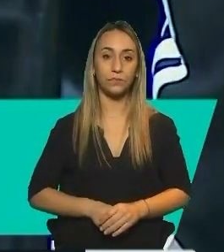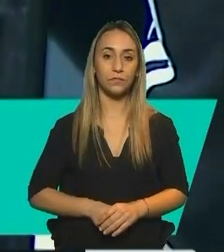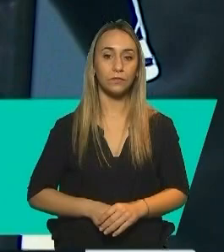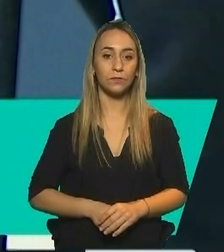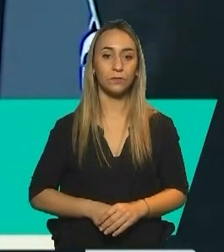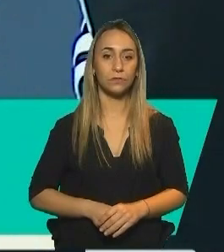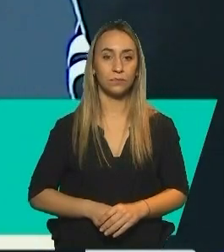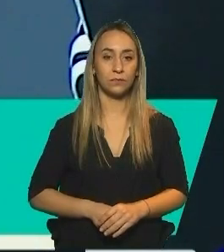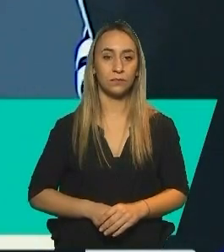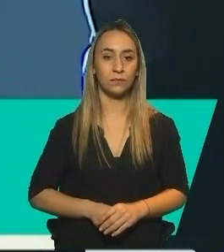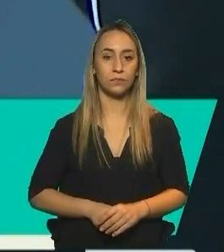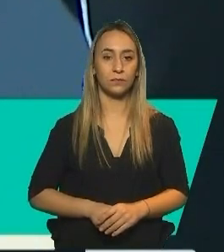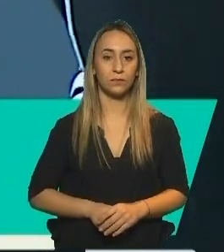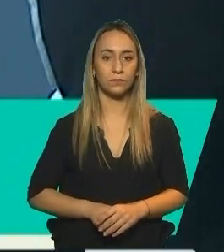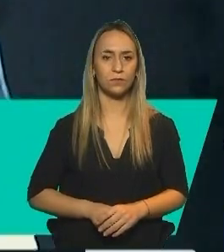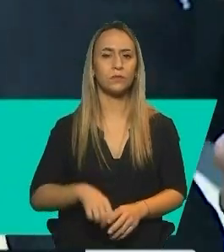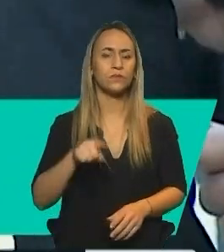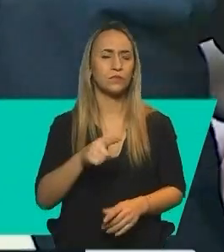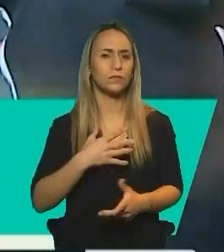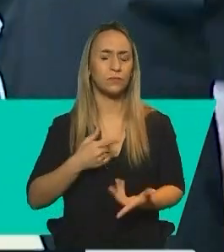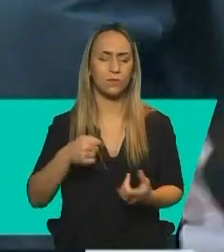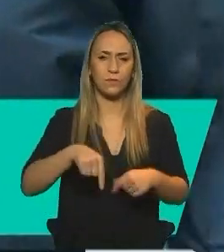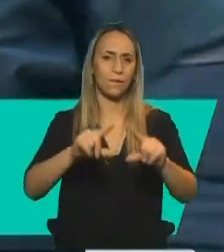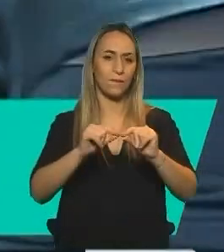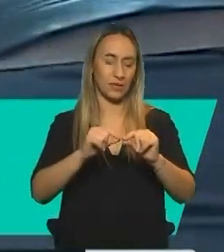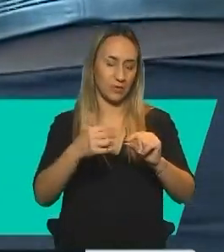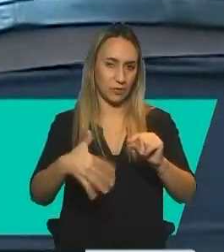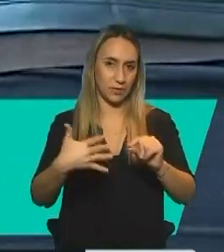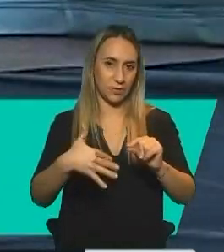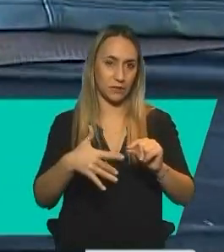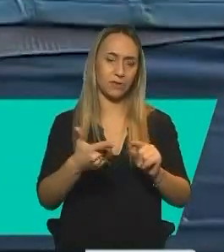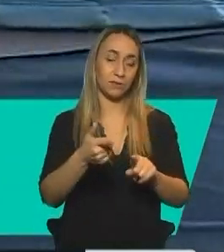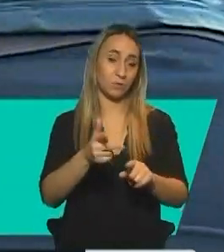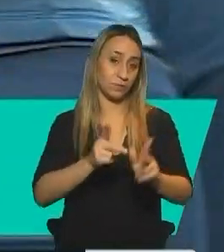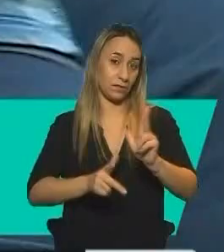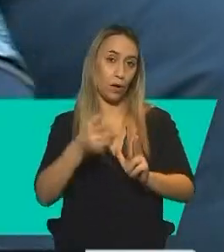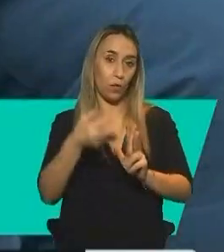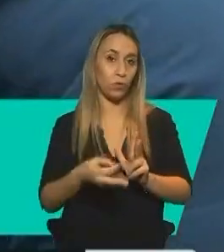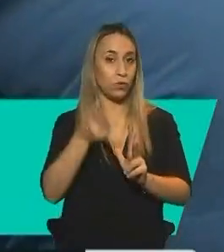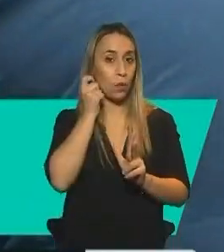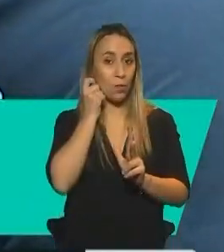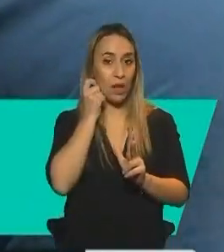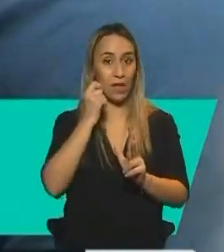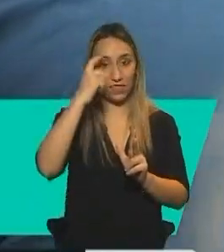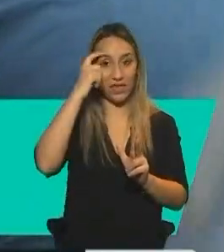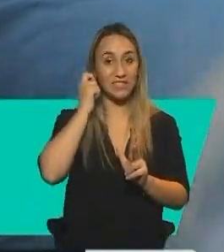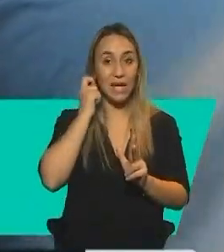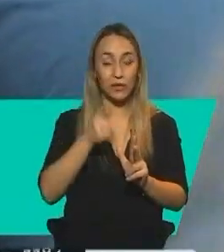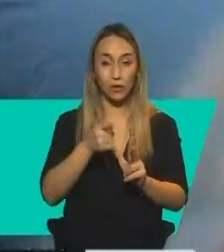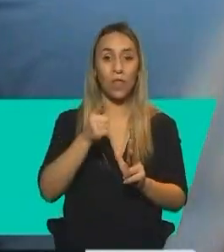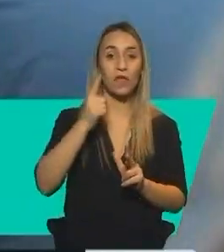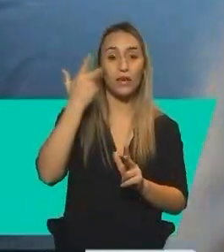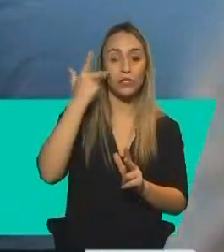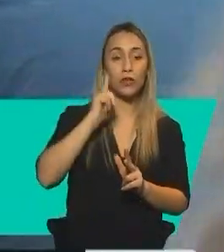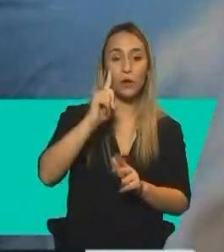Estefi, ¿cómo fue para vos? Es una fecha durísima. Nos contabas que cumplías 10 años el 18